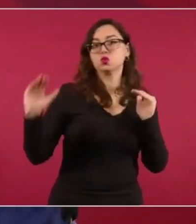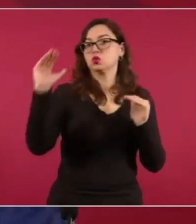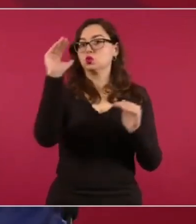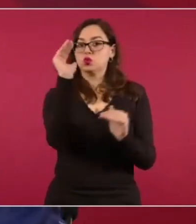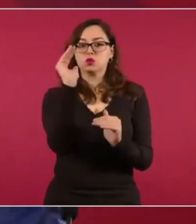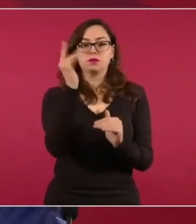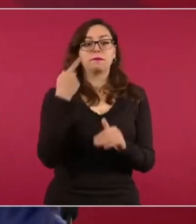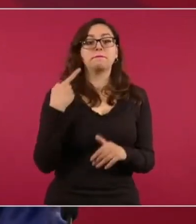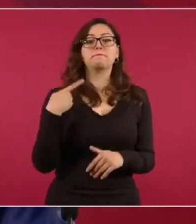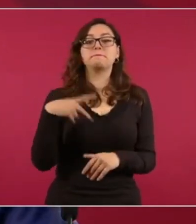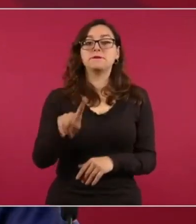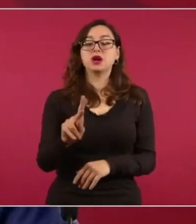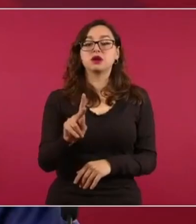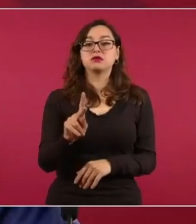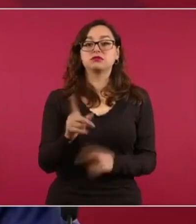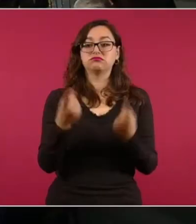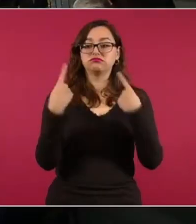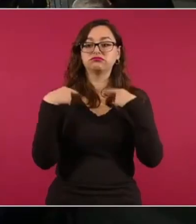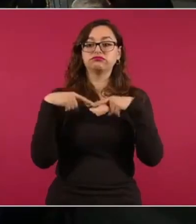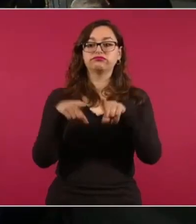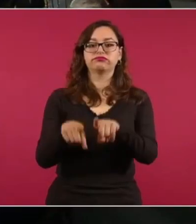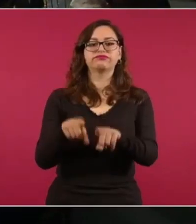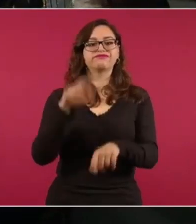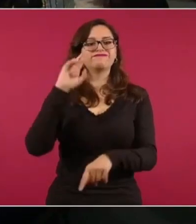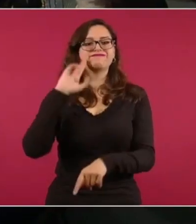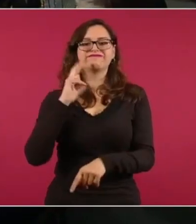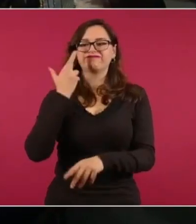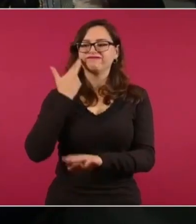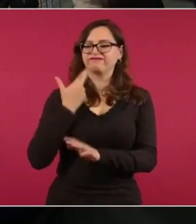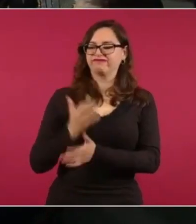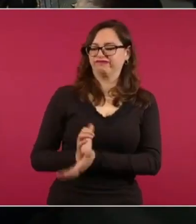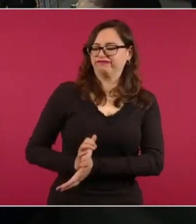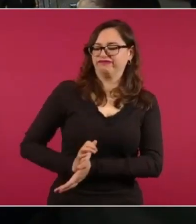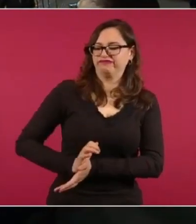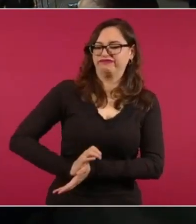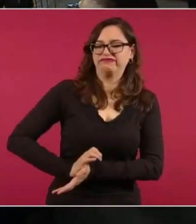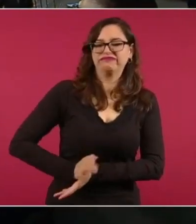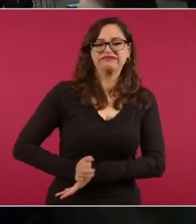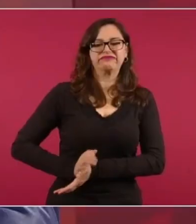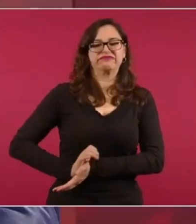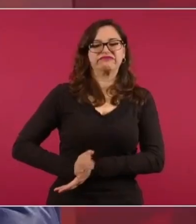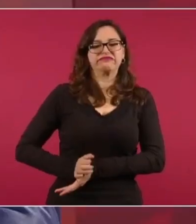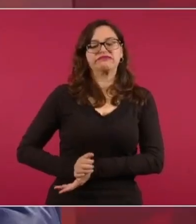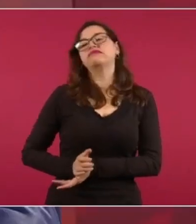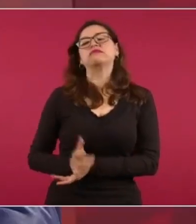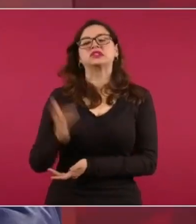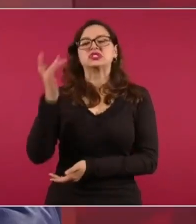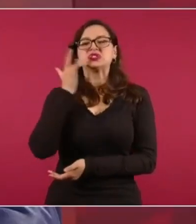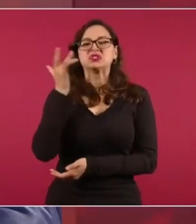al mismo tiempo muy racistas, muy clasistas,